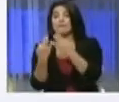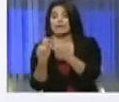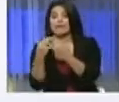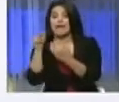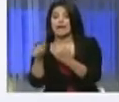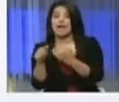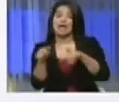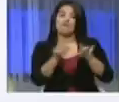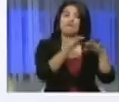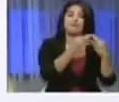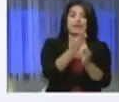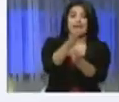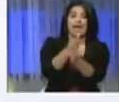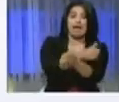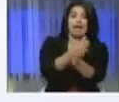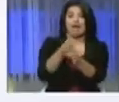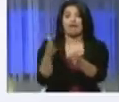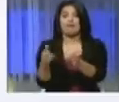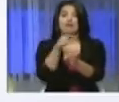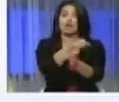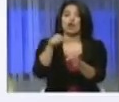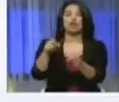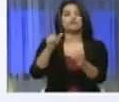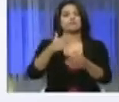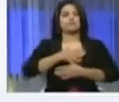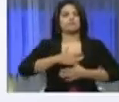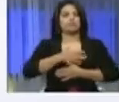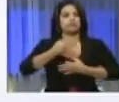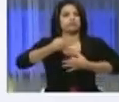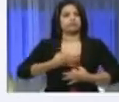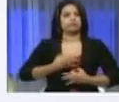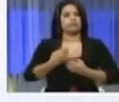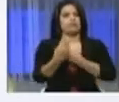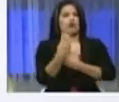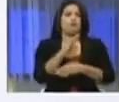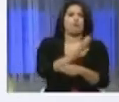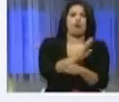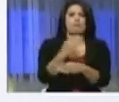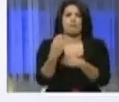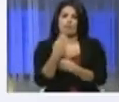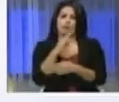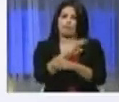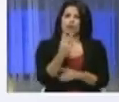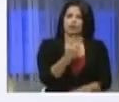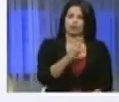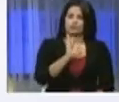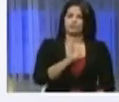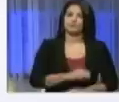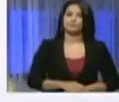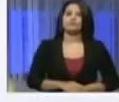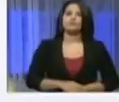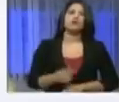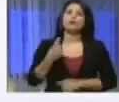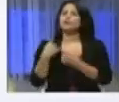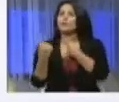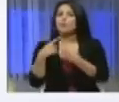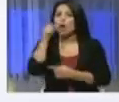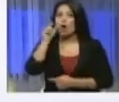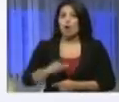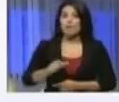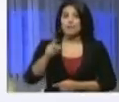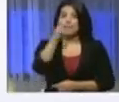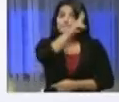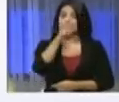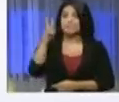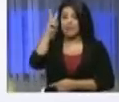Estaba hablando con el gobernador Vilma Mora y me dice que el sábado hubo